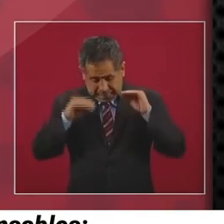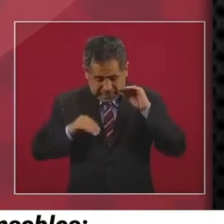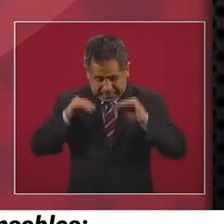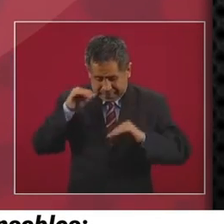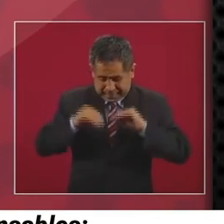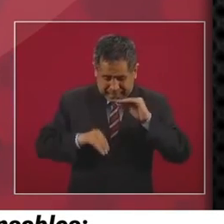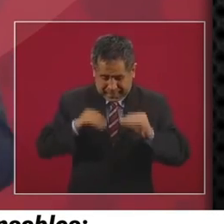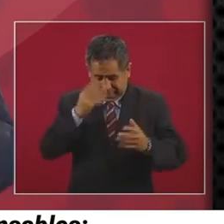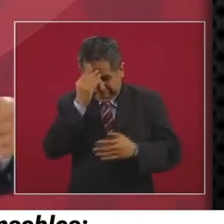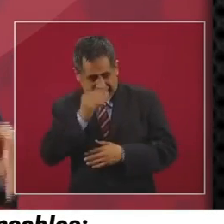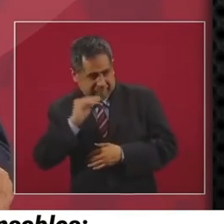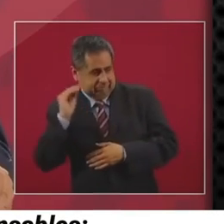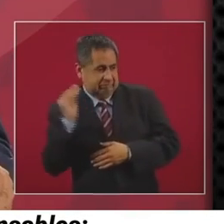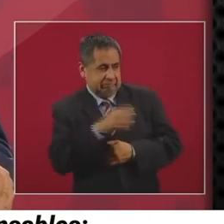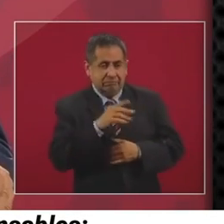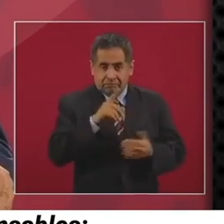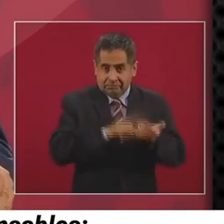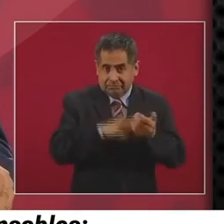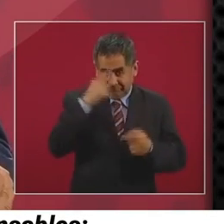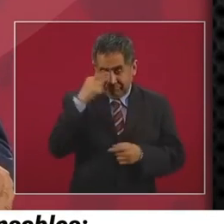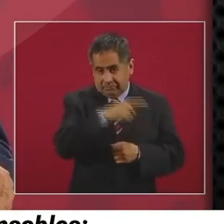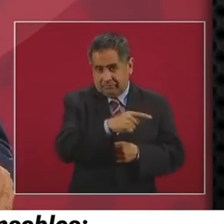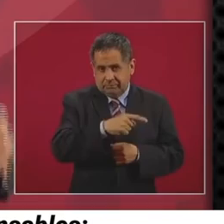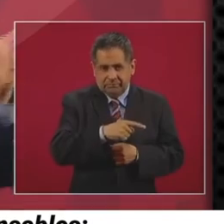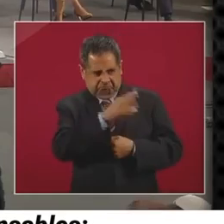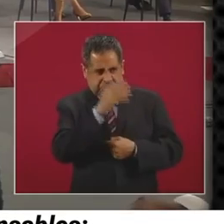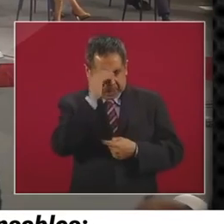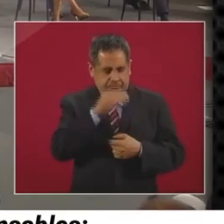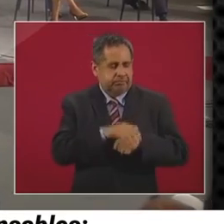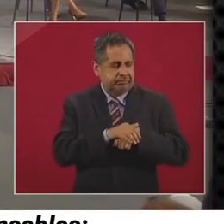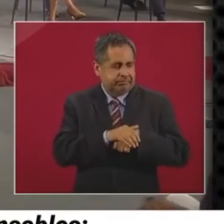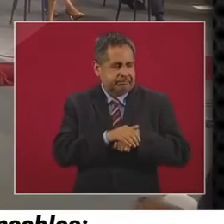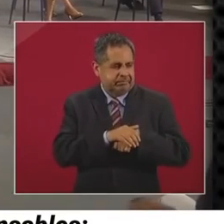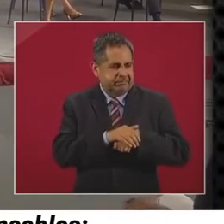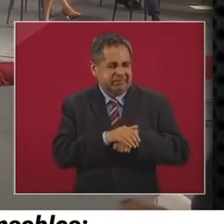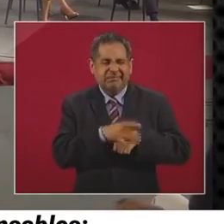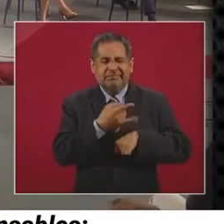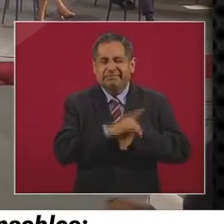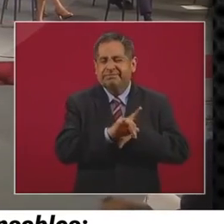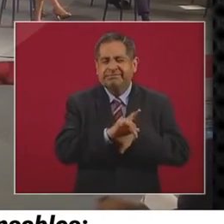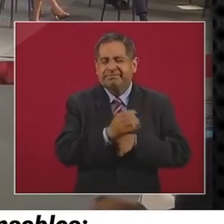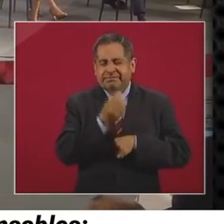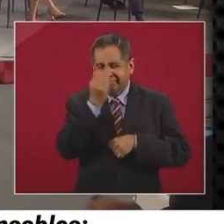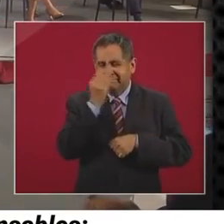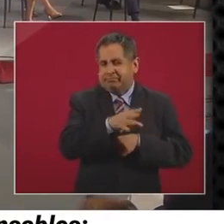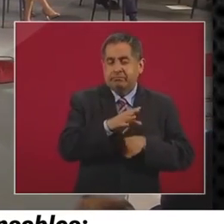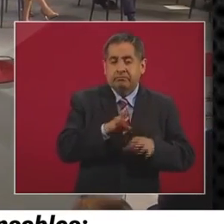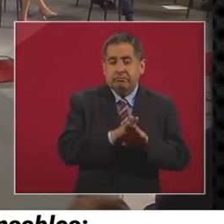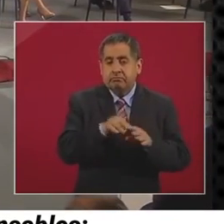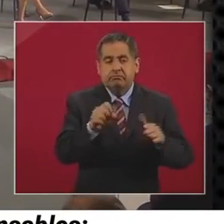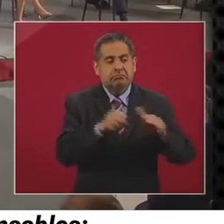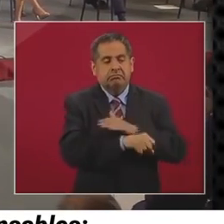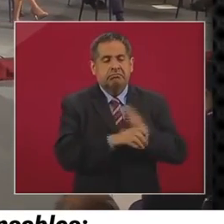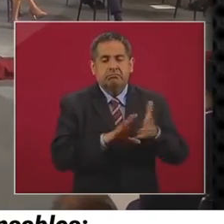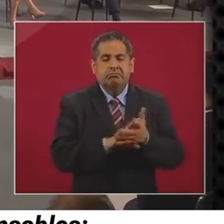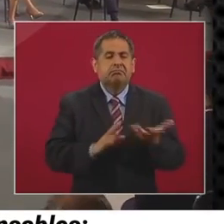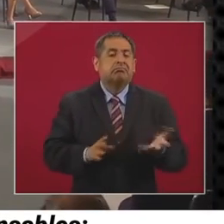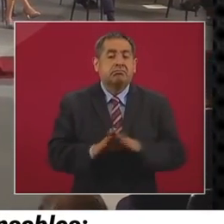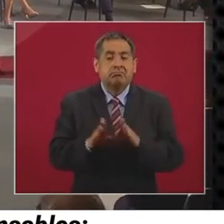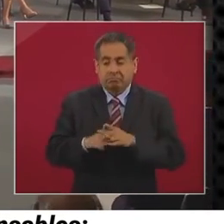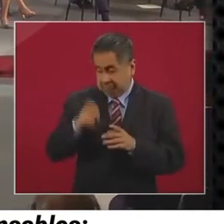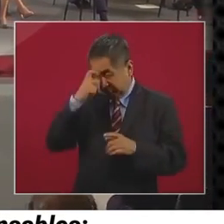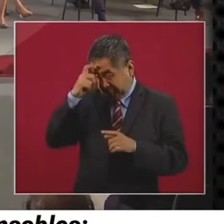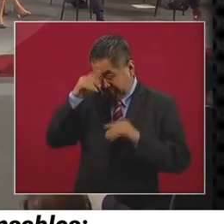en la entidad, el mismo presidente admitió que todavía no la han podido resolver, muy probablemente por la colusión y protección de los gobiernos locales con la